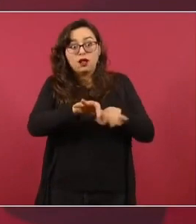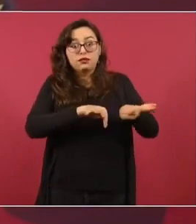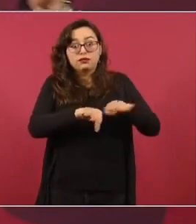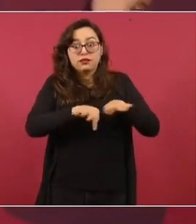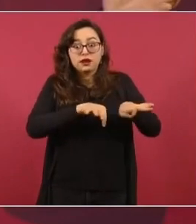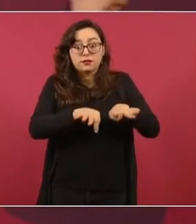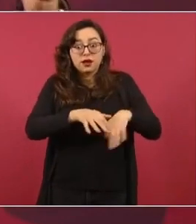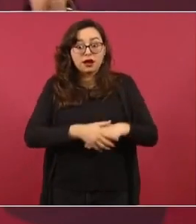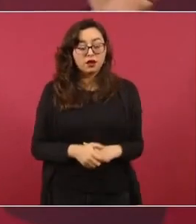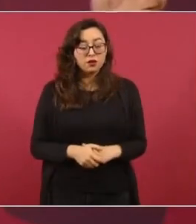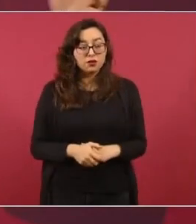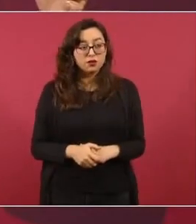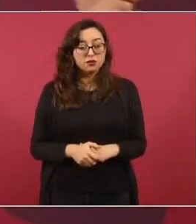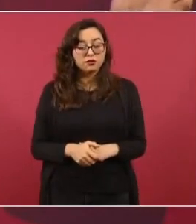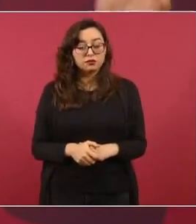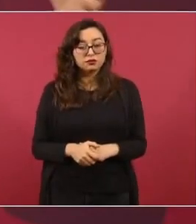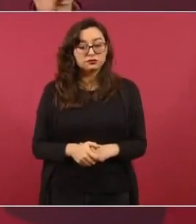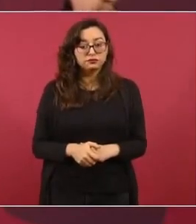¿Por qué